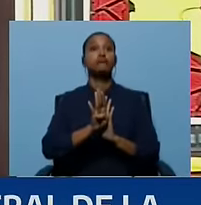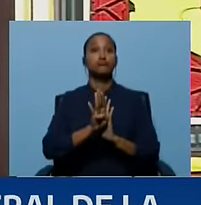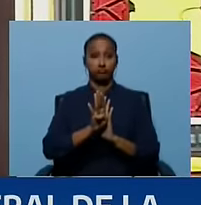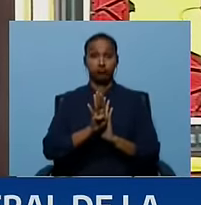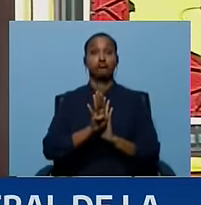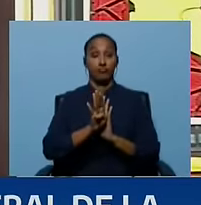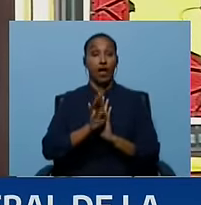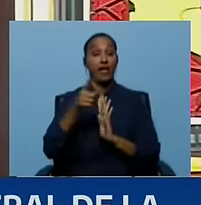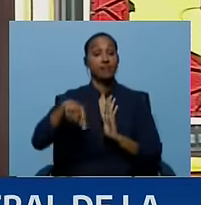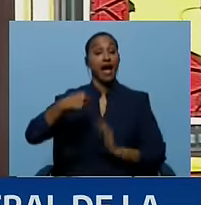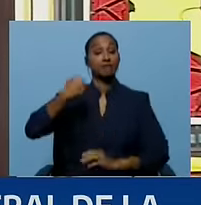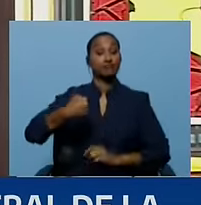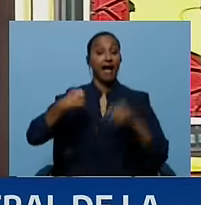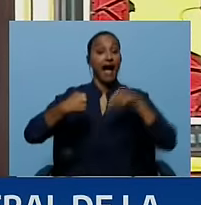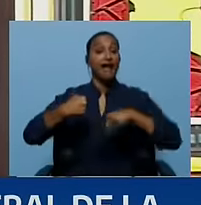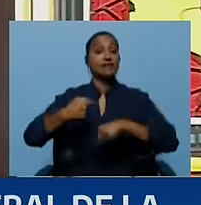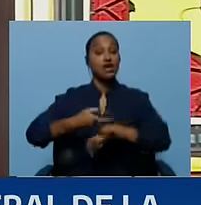Tellechea.